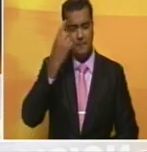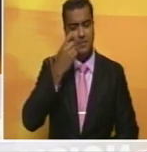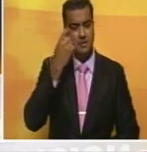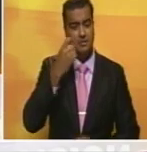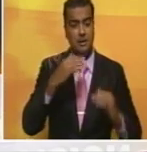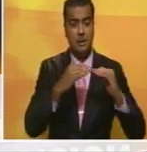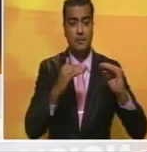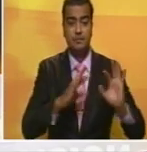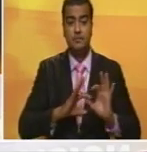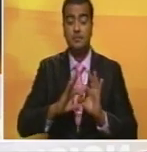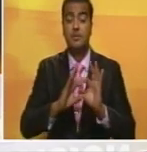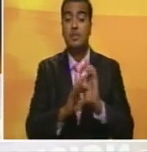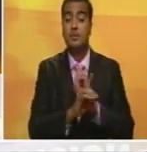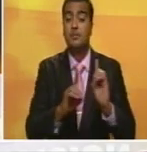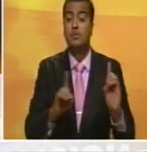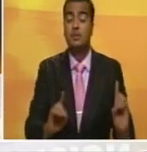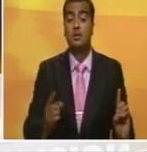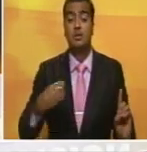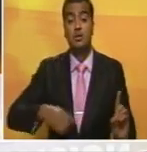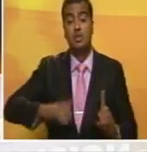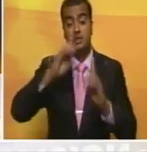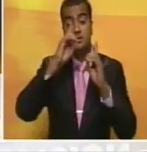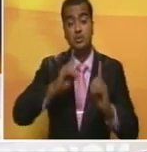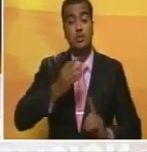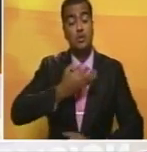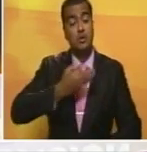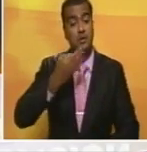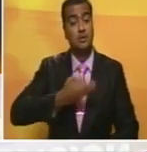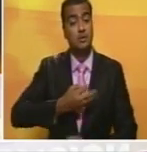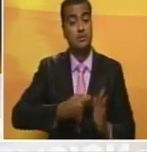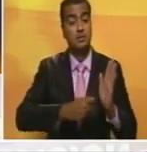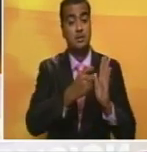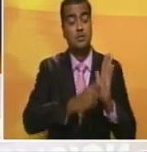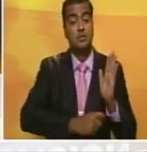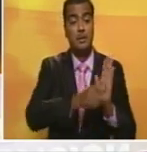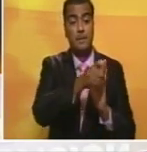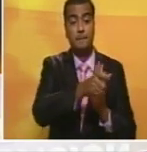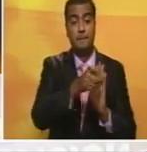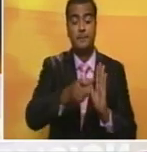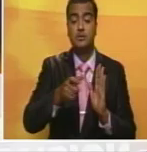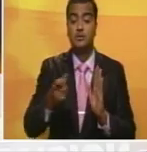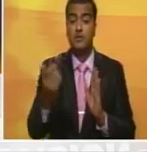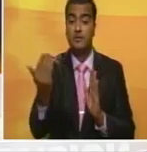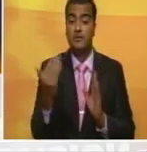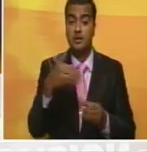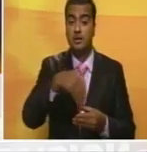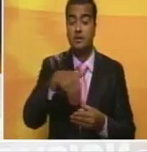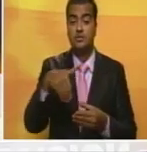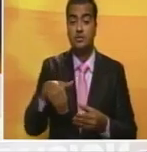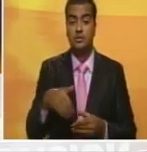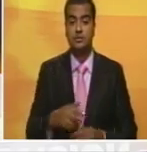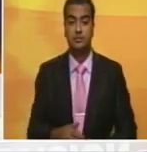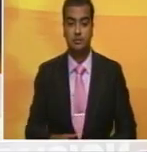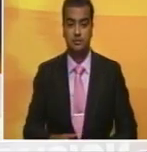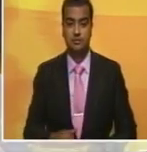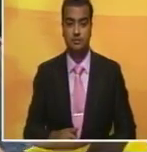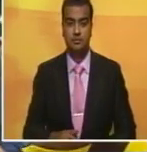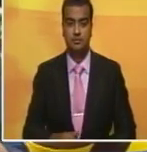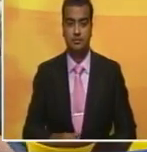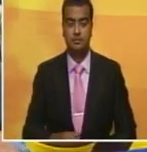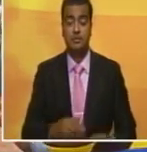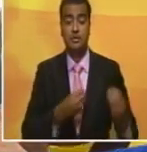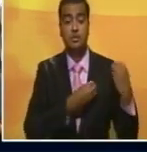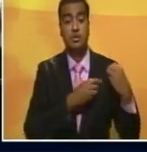la Mesa de la Unidad Democrática habría tomado la decisión correcta al inscribir sus candidaturas para las venideras elecciones regionales. El dirigente